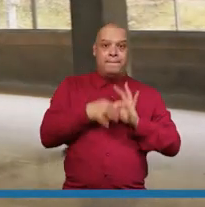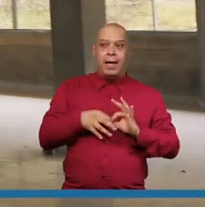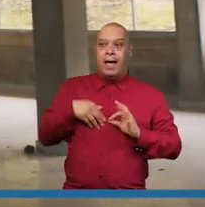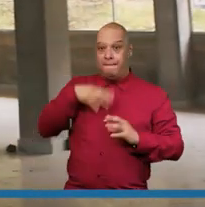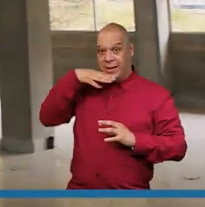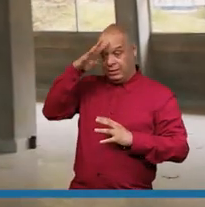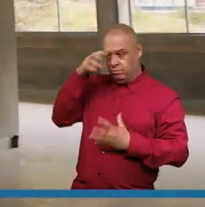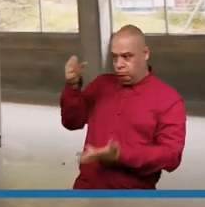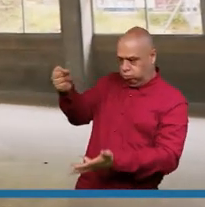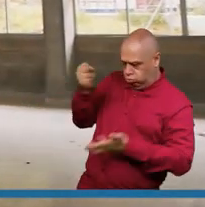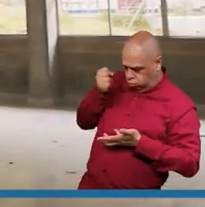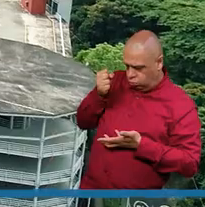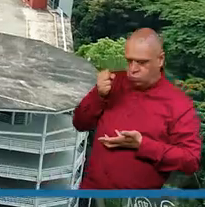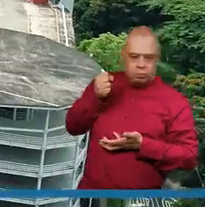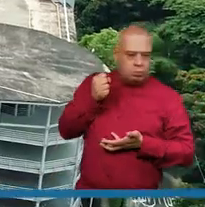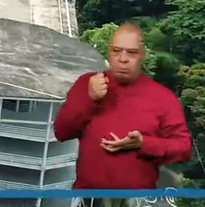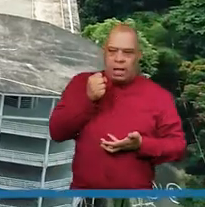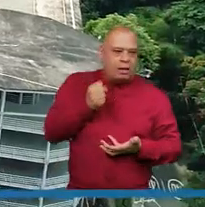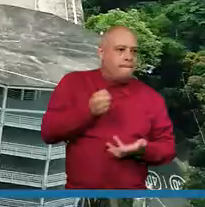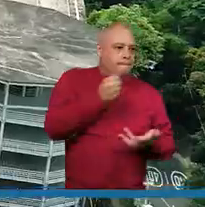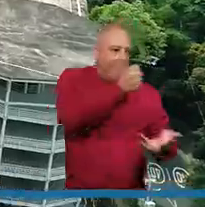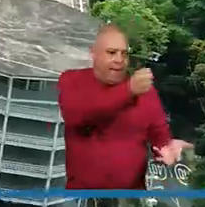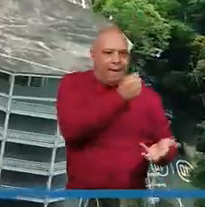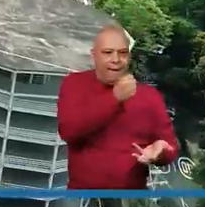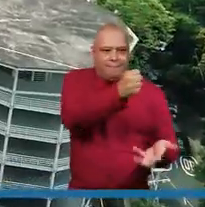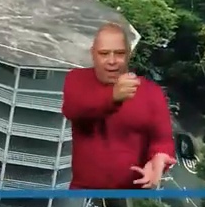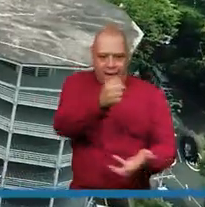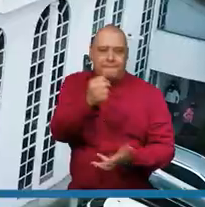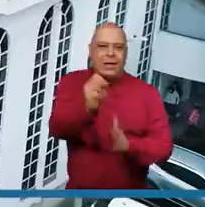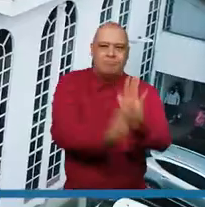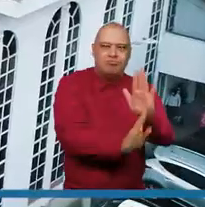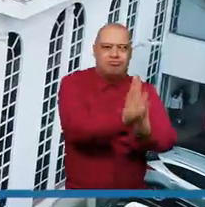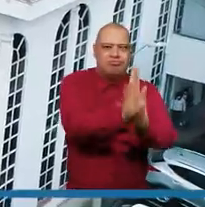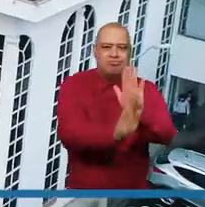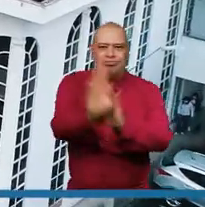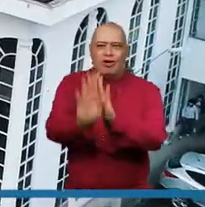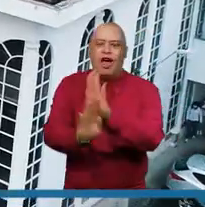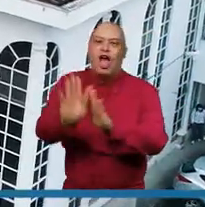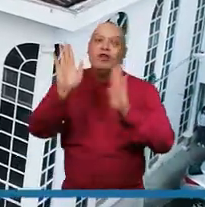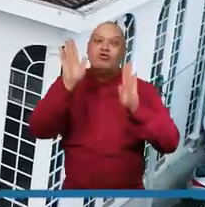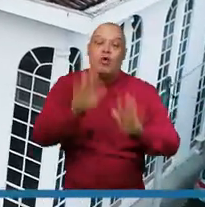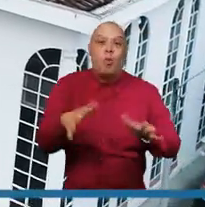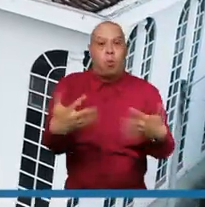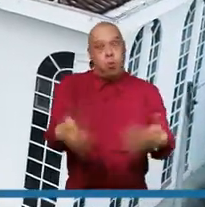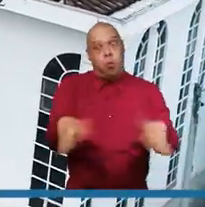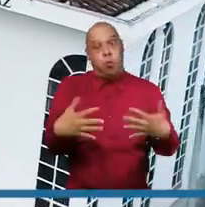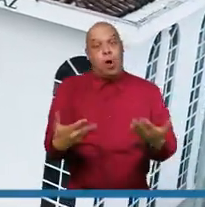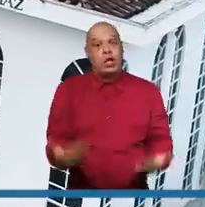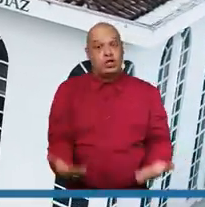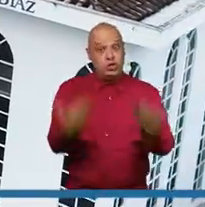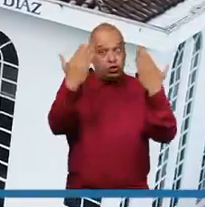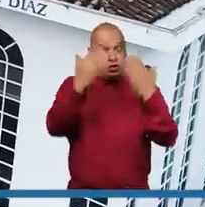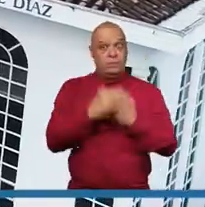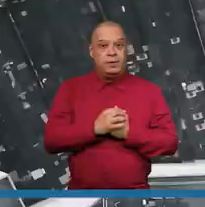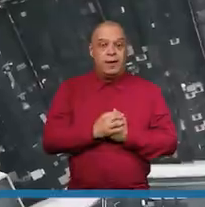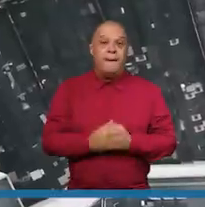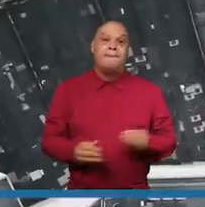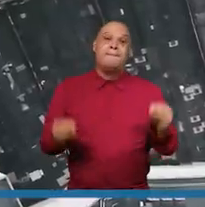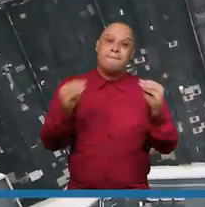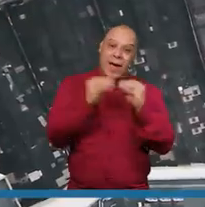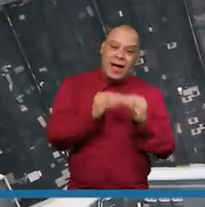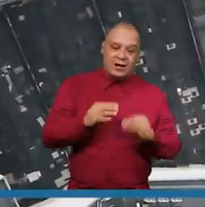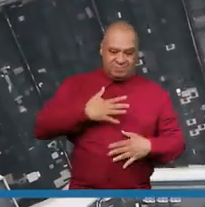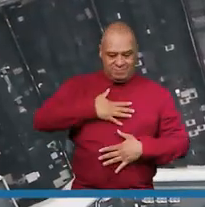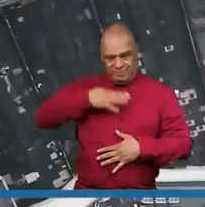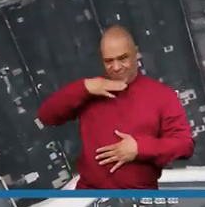de la ciudad de Medellín y llevando estos recursos a los otros 9 municipios permite un desarrollo no solo en cabeza de la ciudad